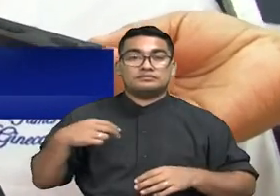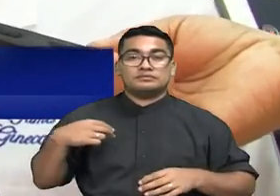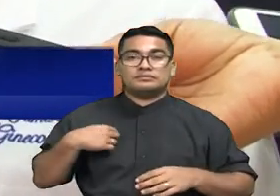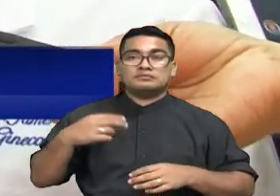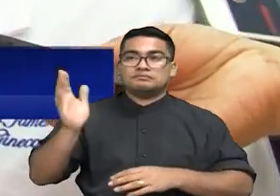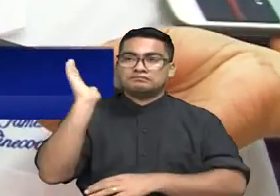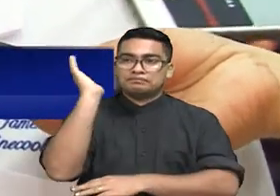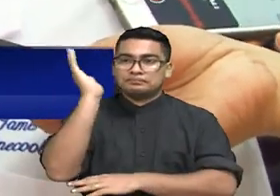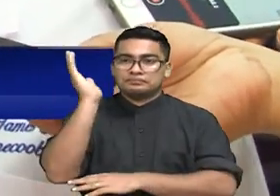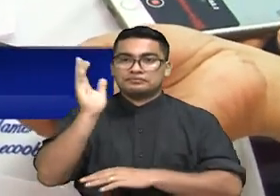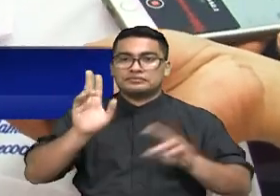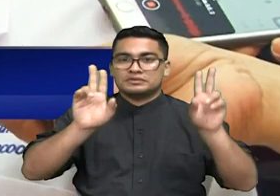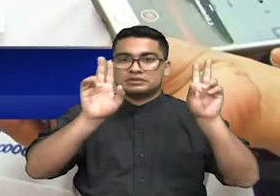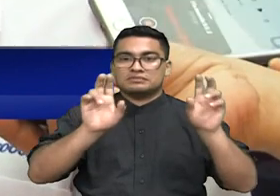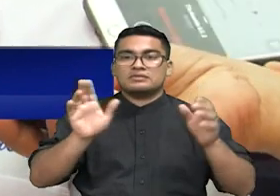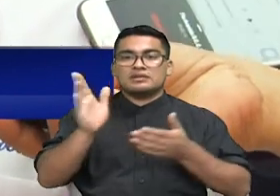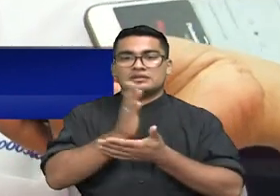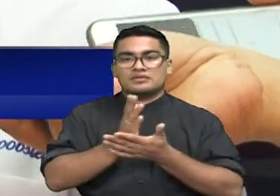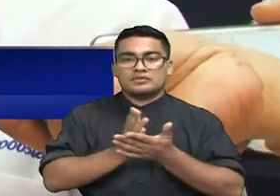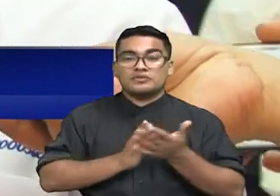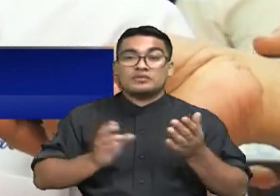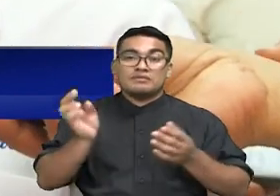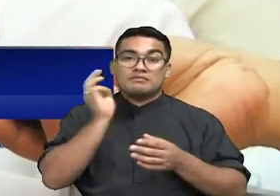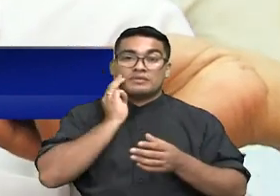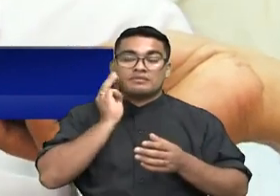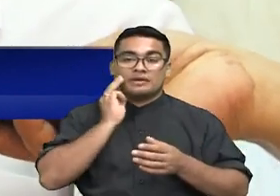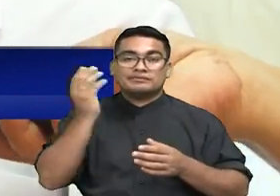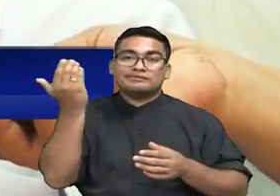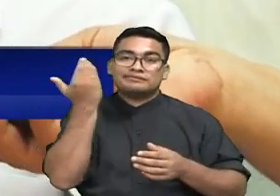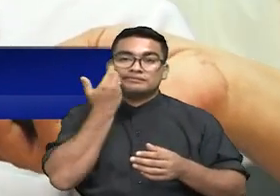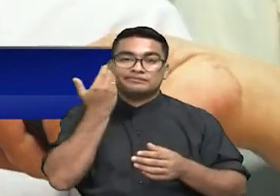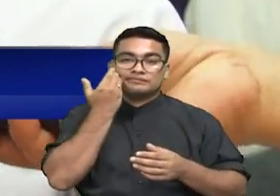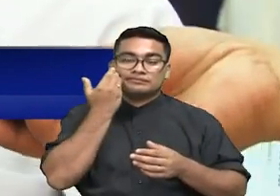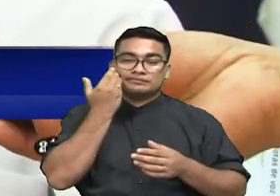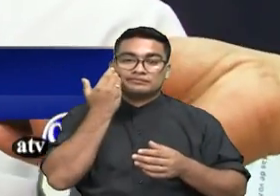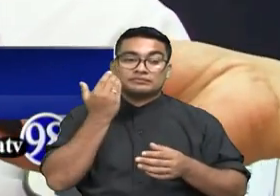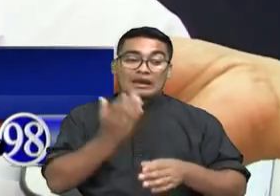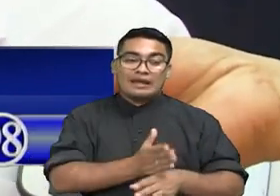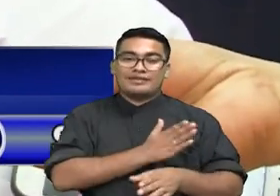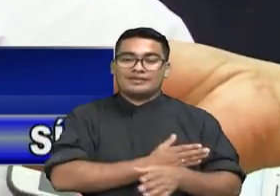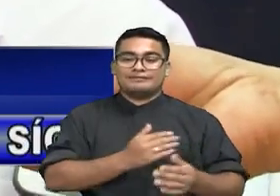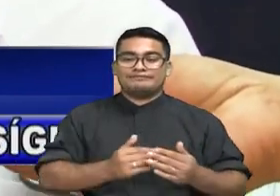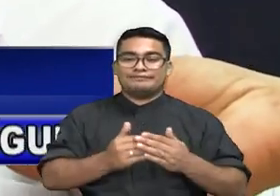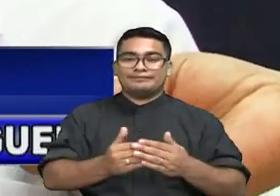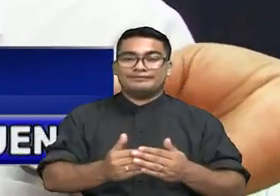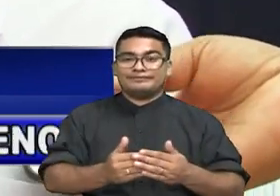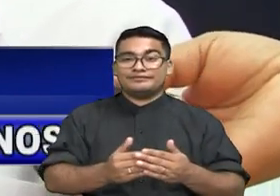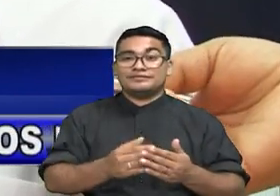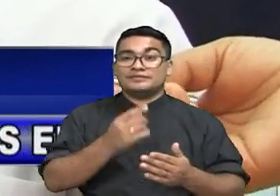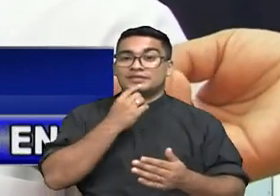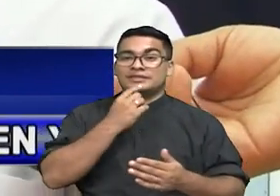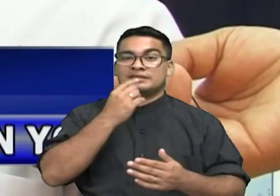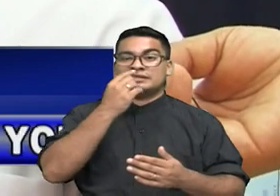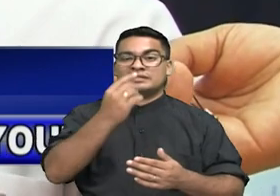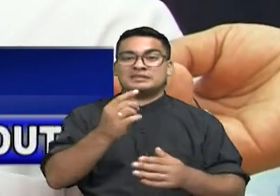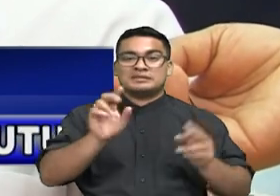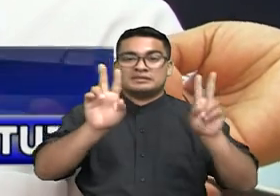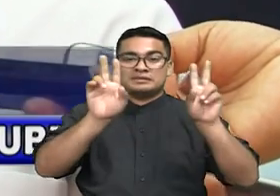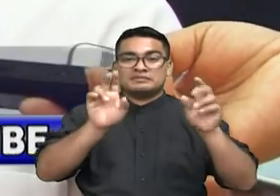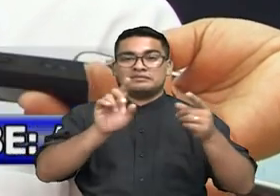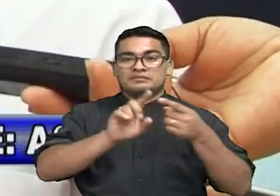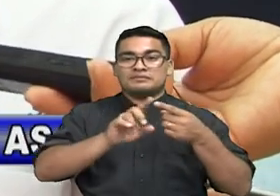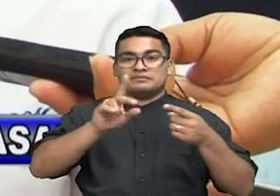simposio son las patologías maternas y perinatales, principalmente lo que tiene que ver con el tema de